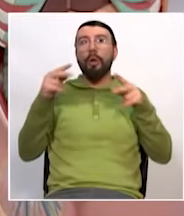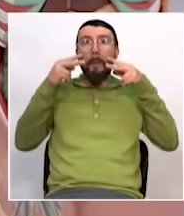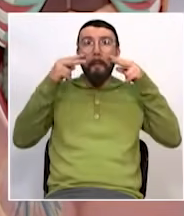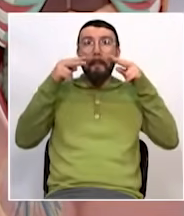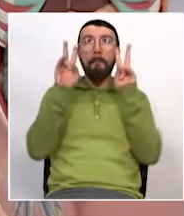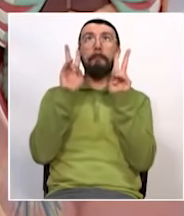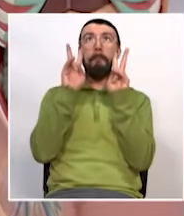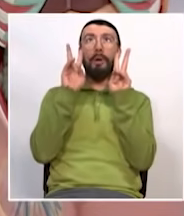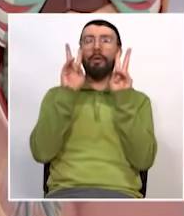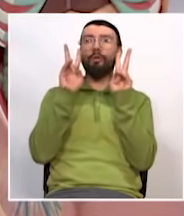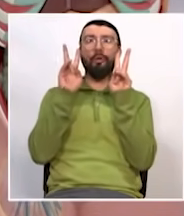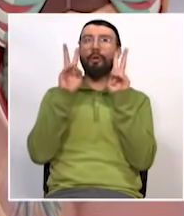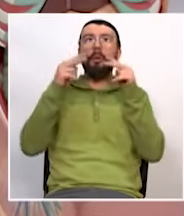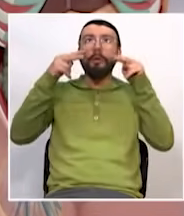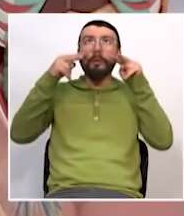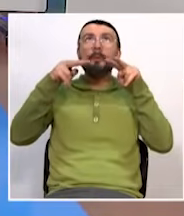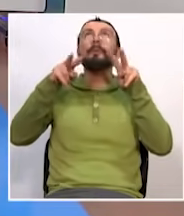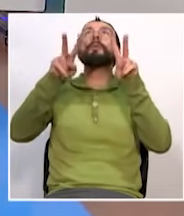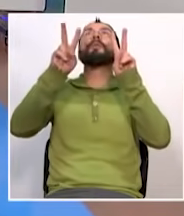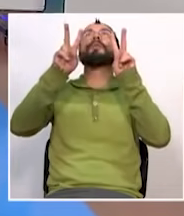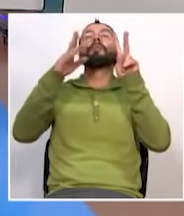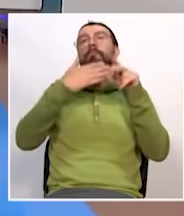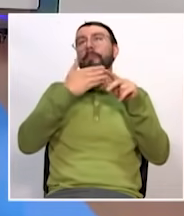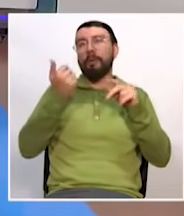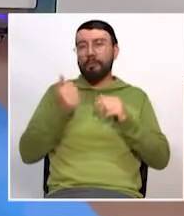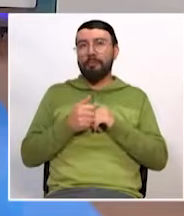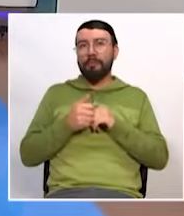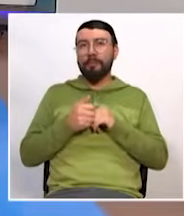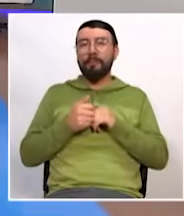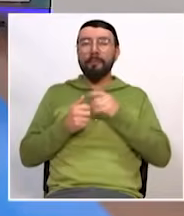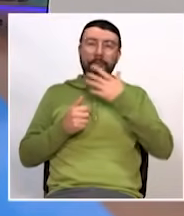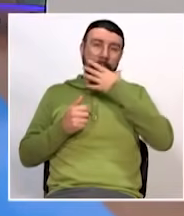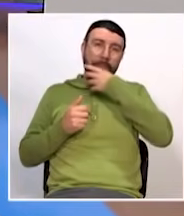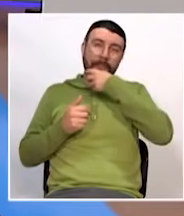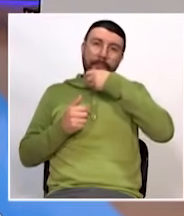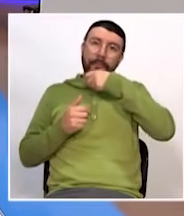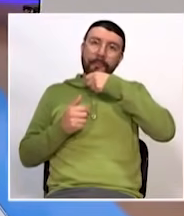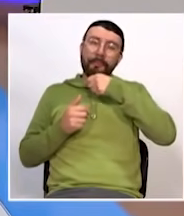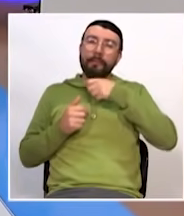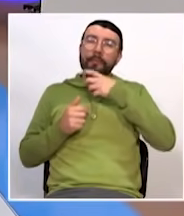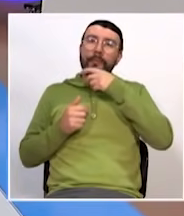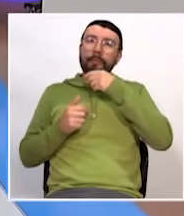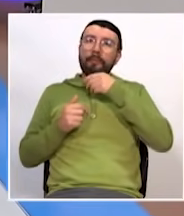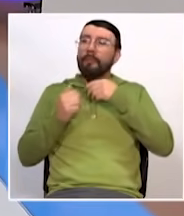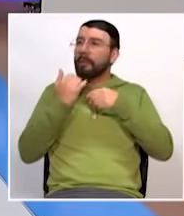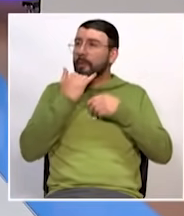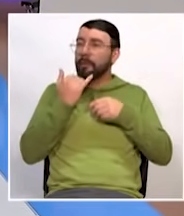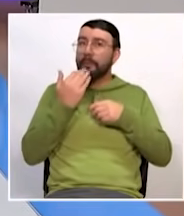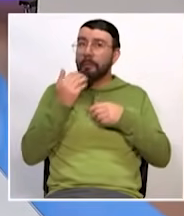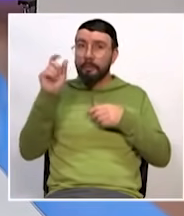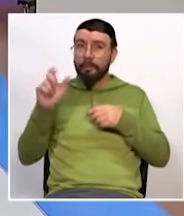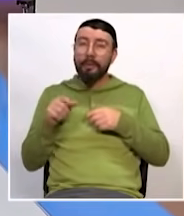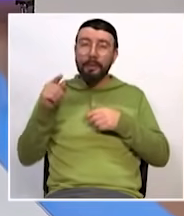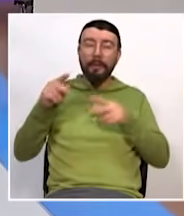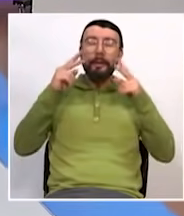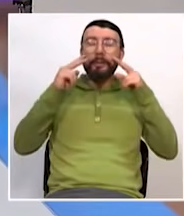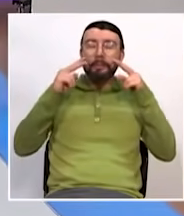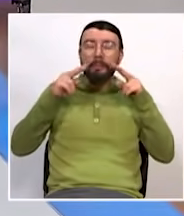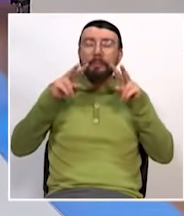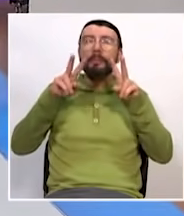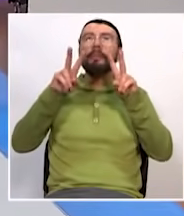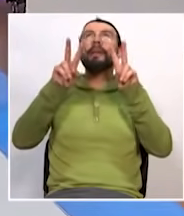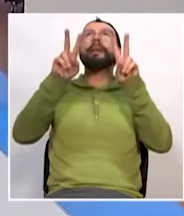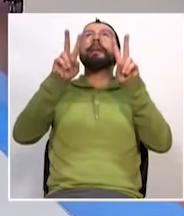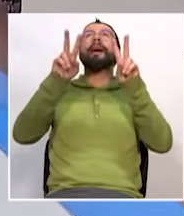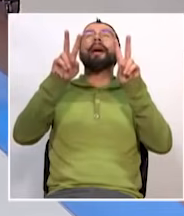no forzar tanto en la mirada interna hacia arriba lo que pasa es que cuando la persona mira hacia arriba se contacta más